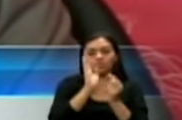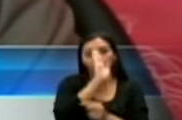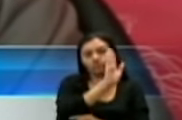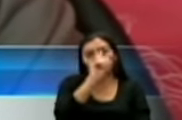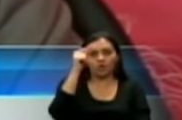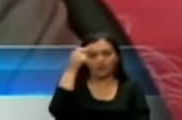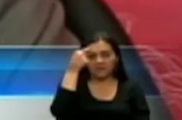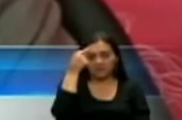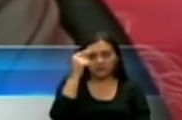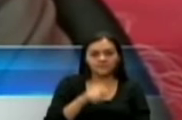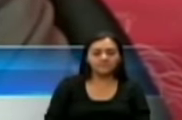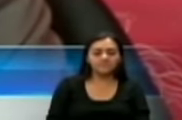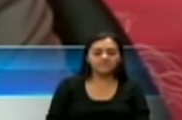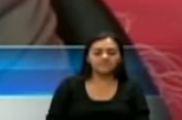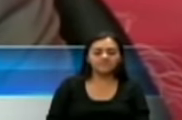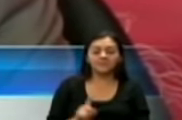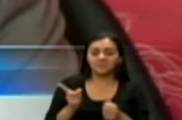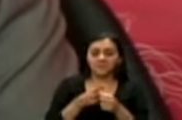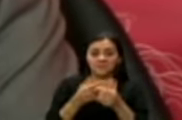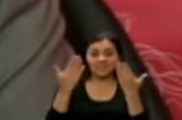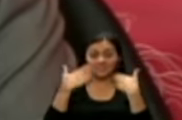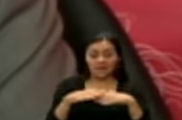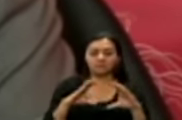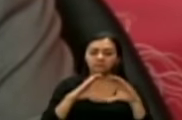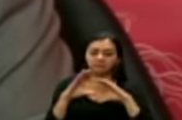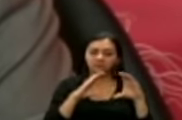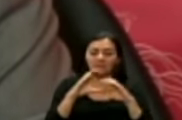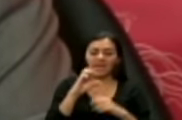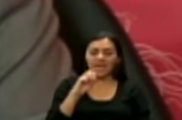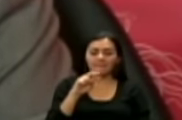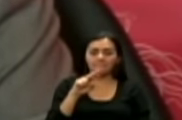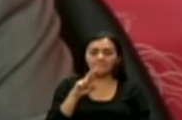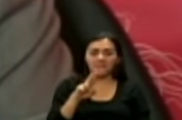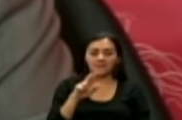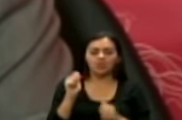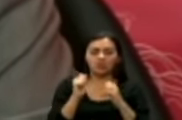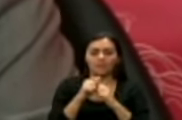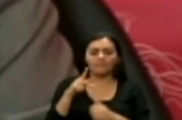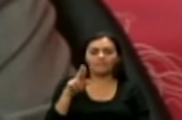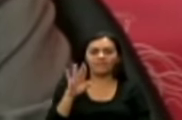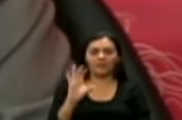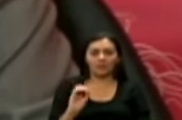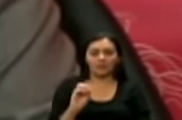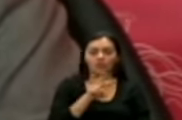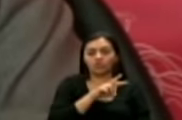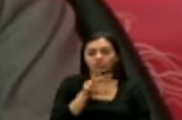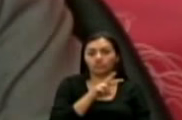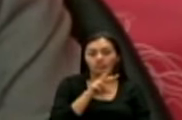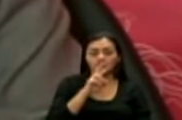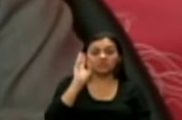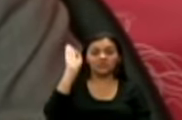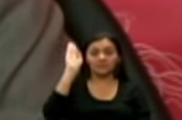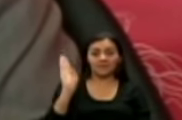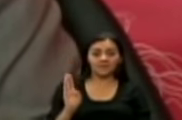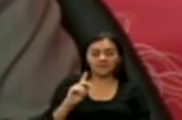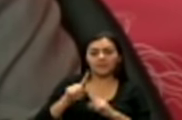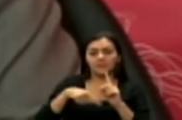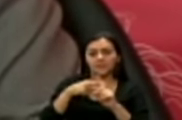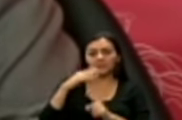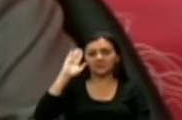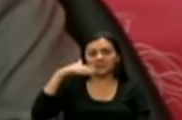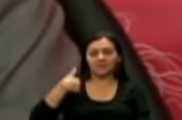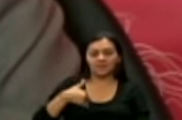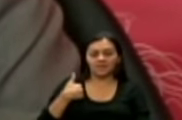Salvador. En primera instancia dialogamos con Amir Sader y también con Pedro Brieger sobre lo que está viviendo América Latina,